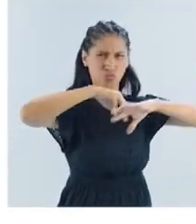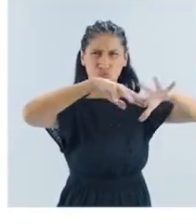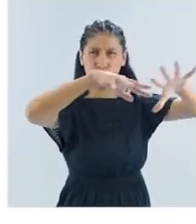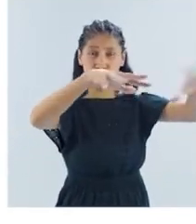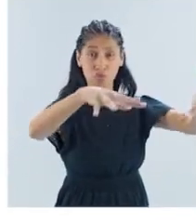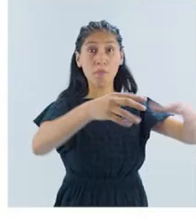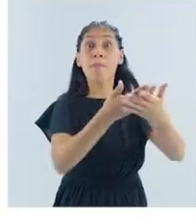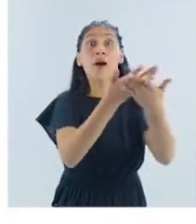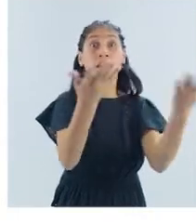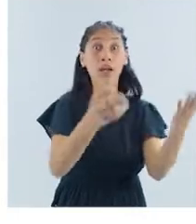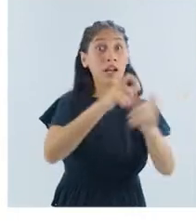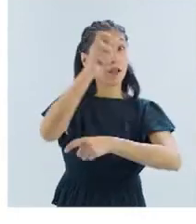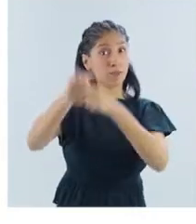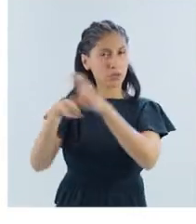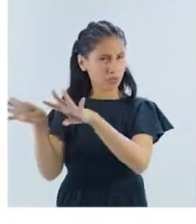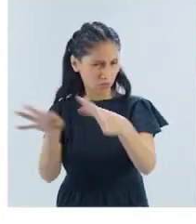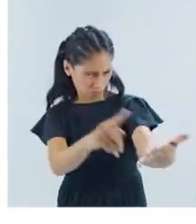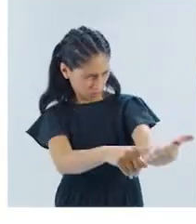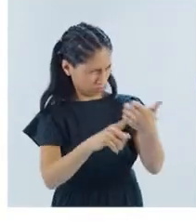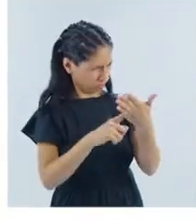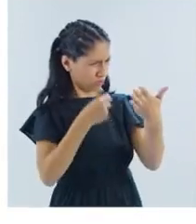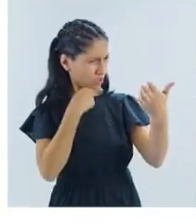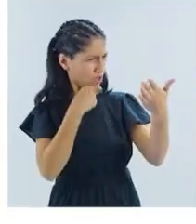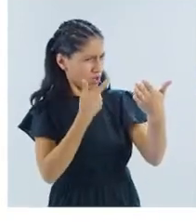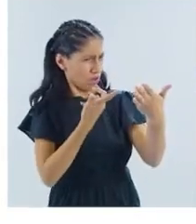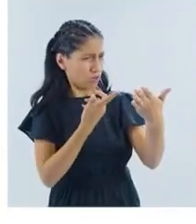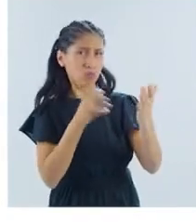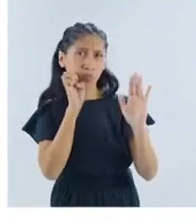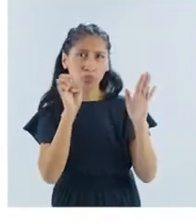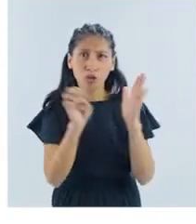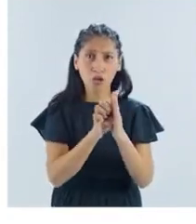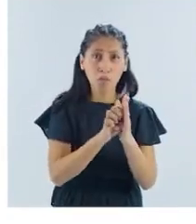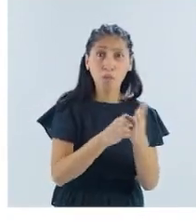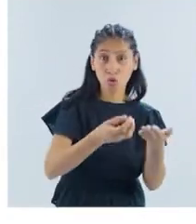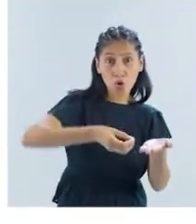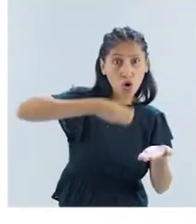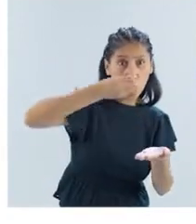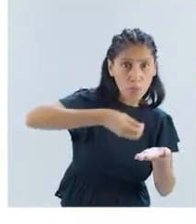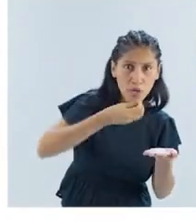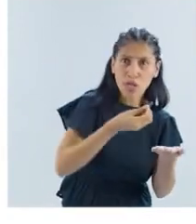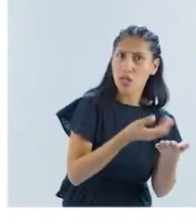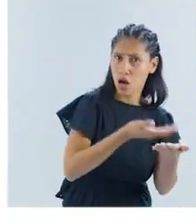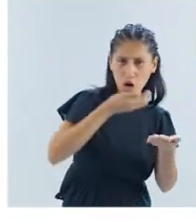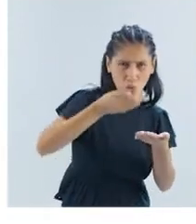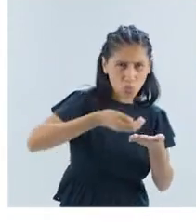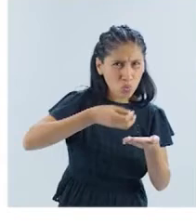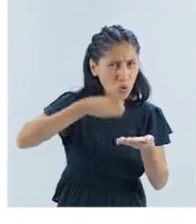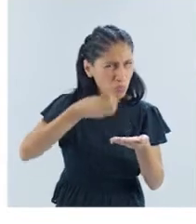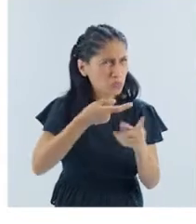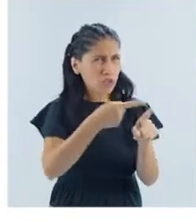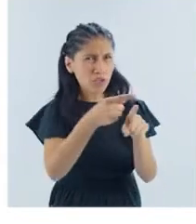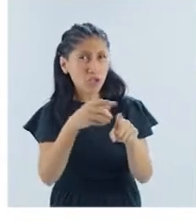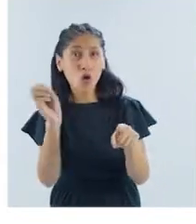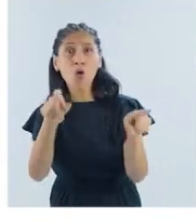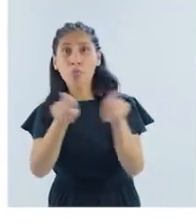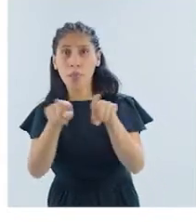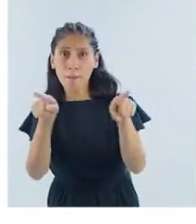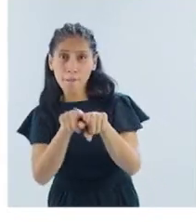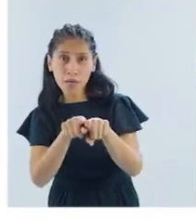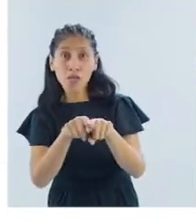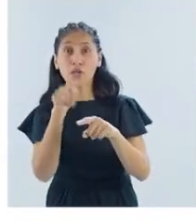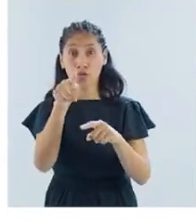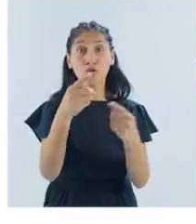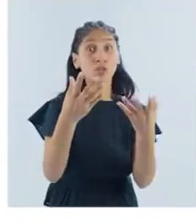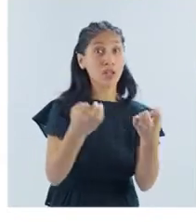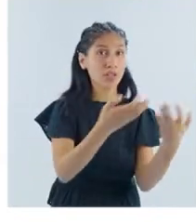tratan de convencer bajo diversas formas para el consumo de sus productos o, como acaba de decir, para que te inscribas en tal